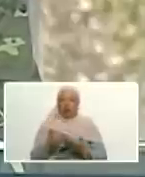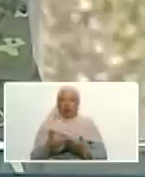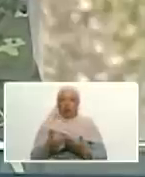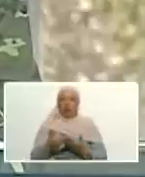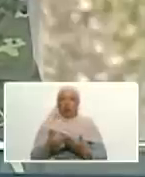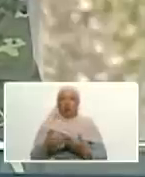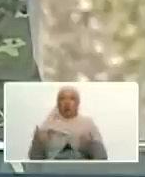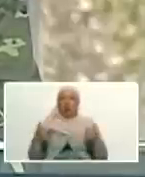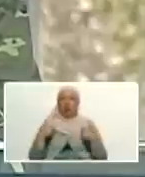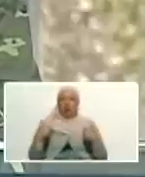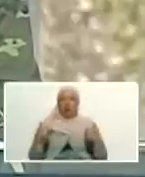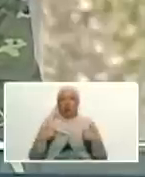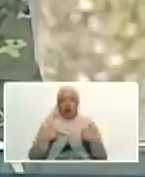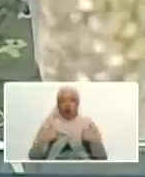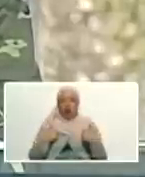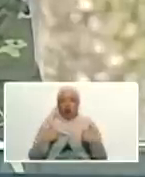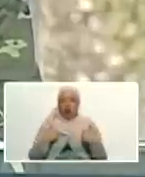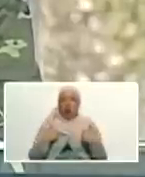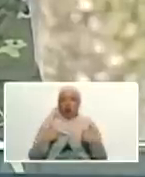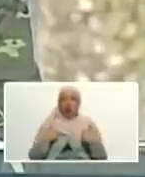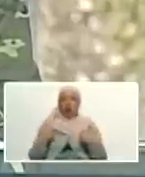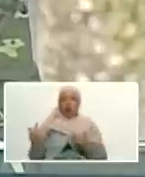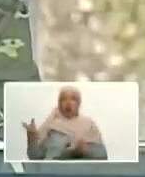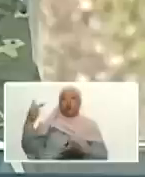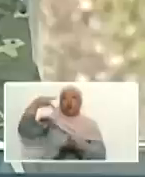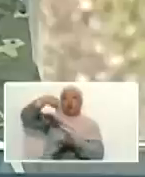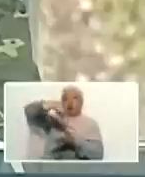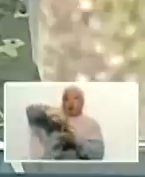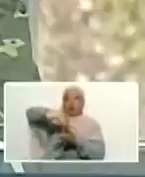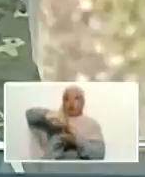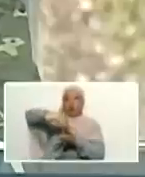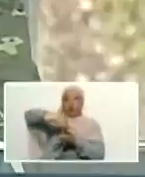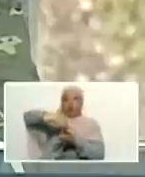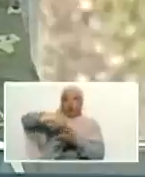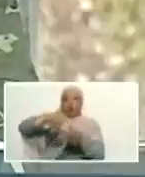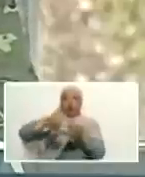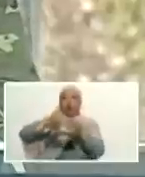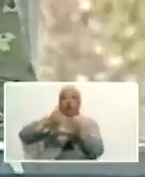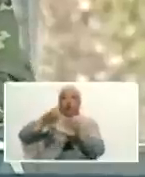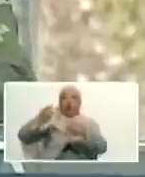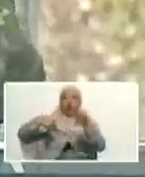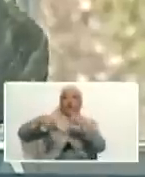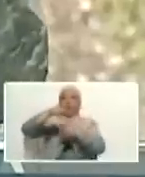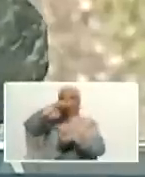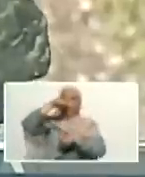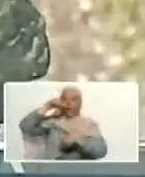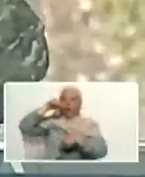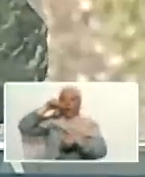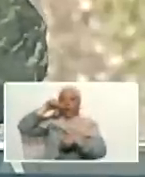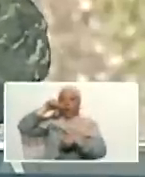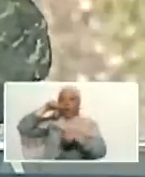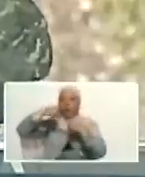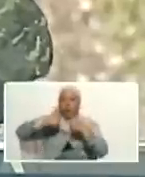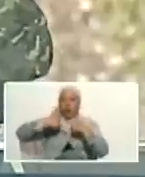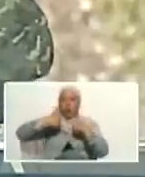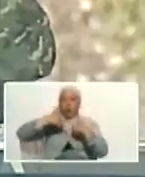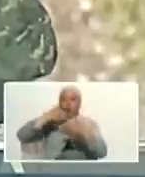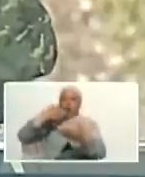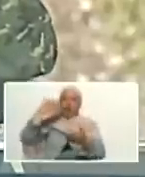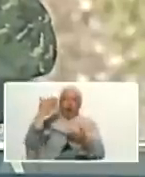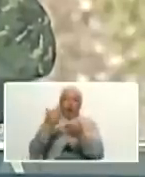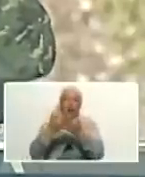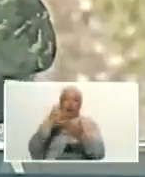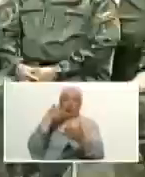inmenso esfuerzo. Pónganse de pie los comandantes de la red. Quiero agradecer el inmenso esfuerzo de ustedes,